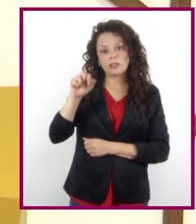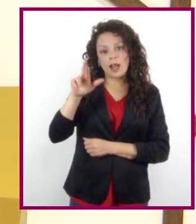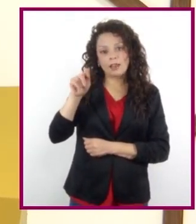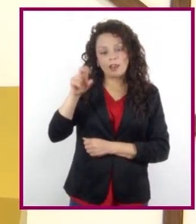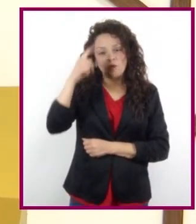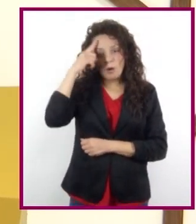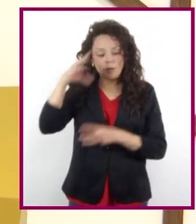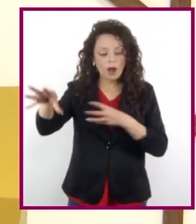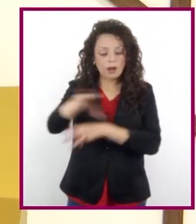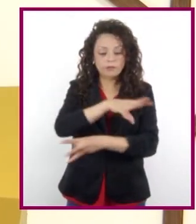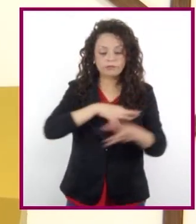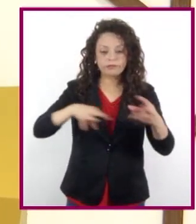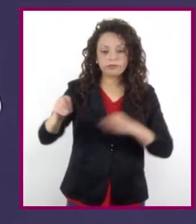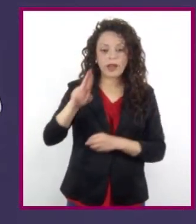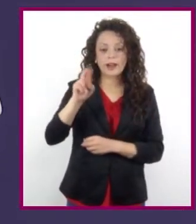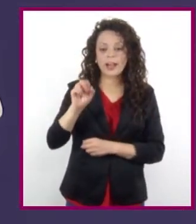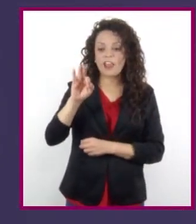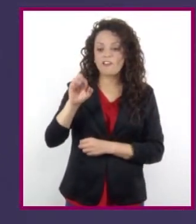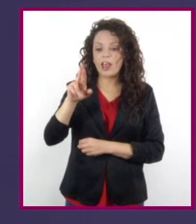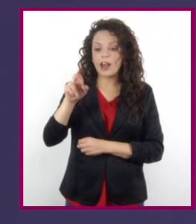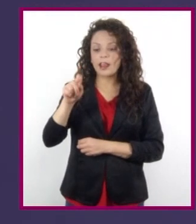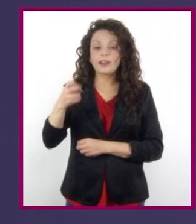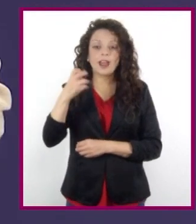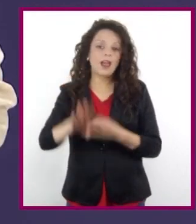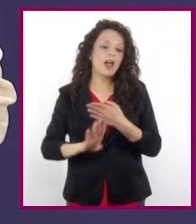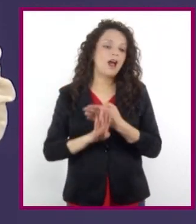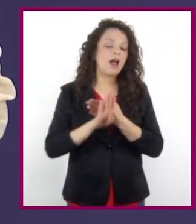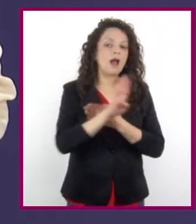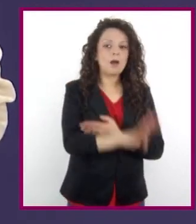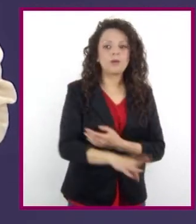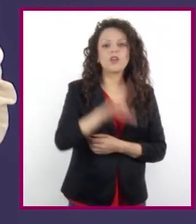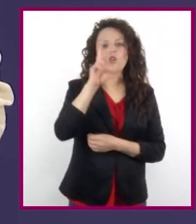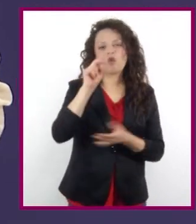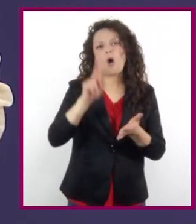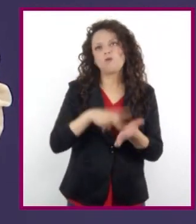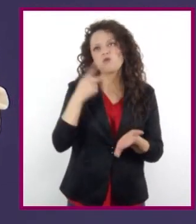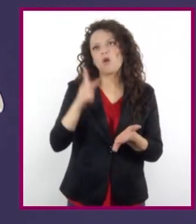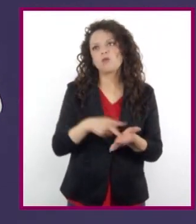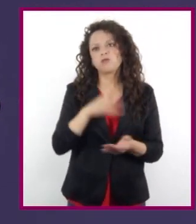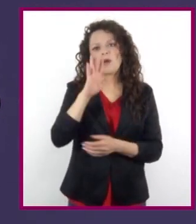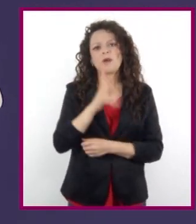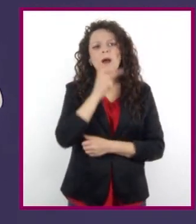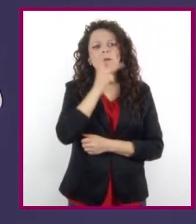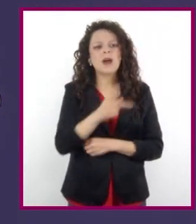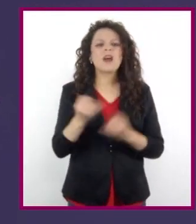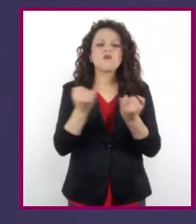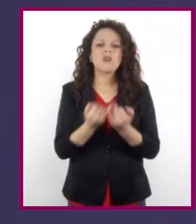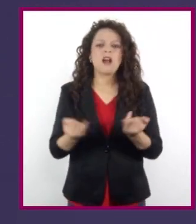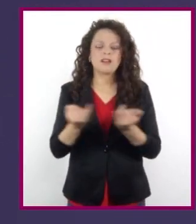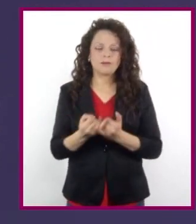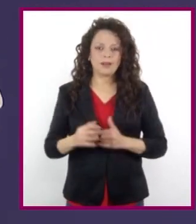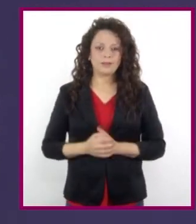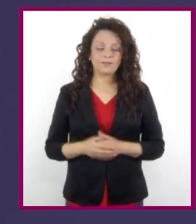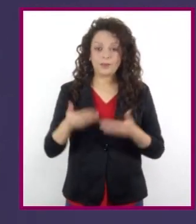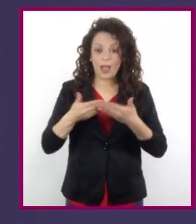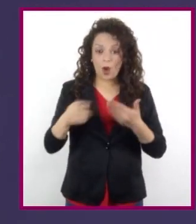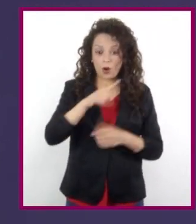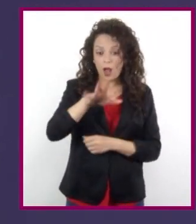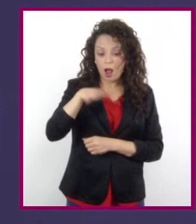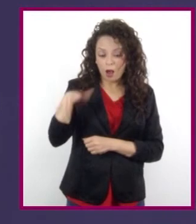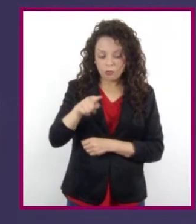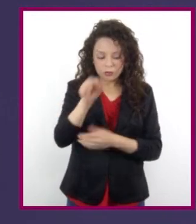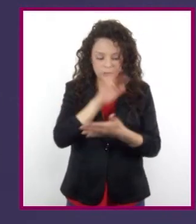así evitar la repetición. Ahora, el reto es que busquen un texto de su interés en el que identifiquen los